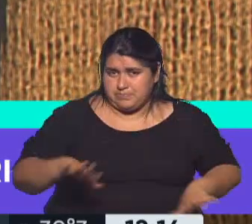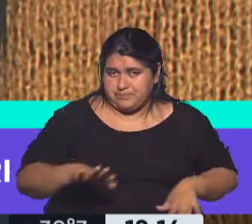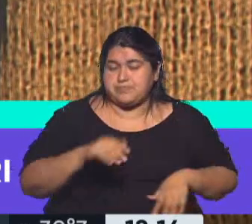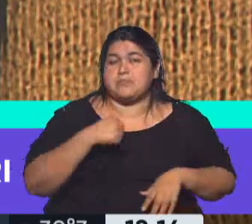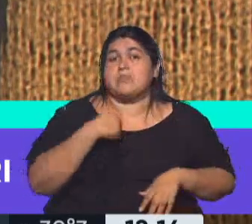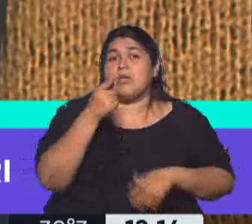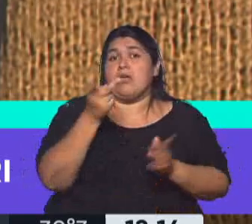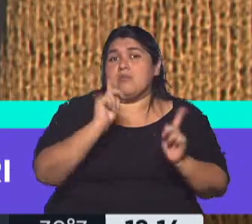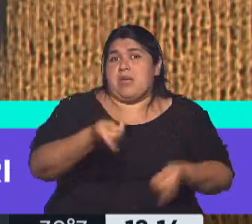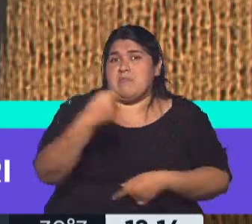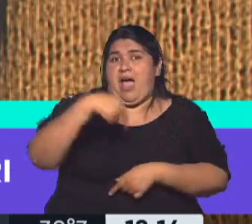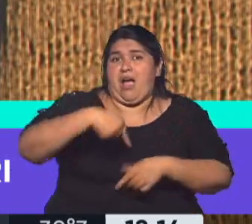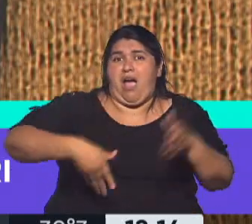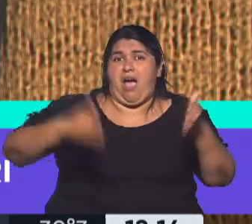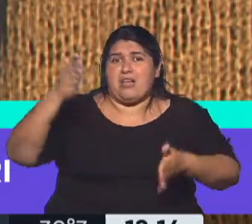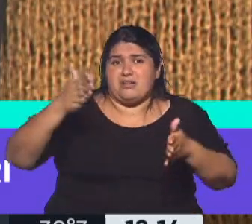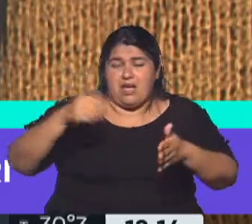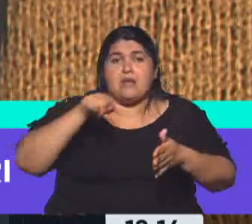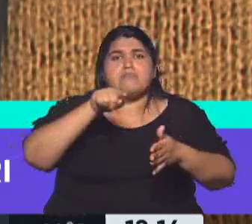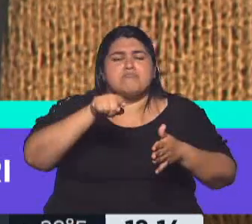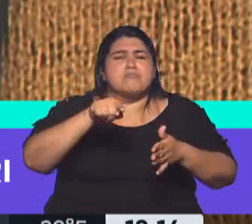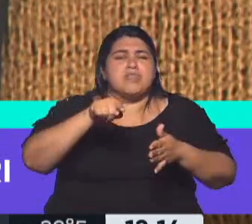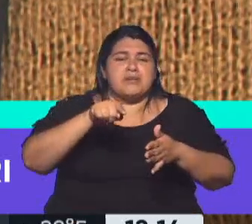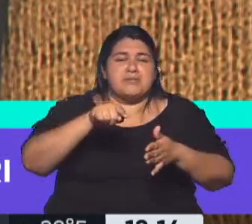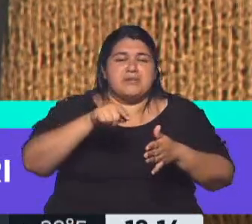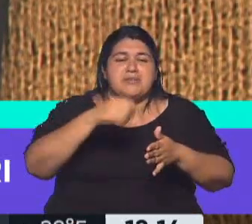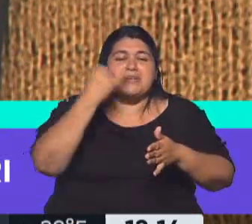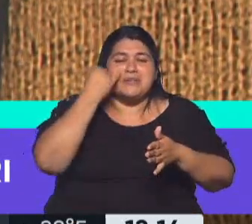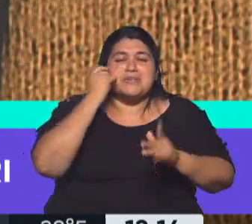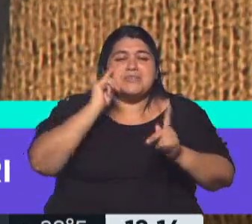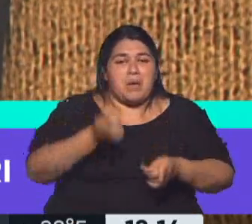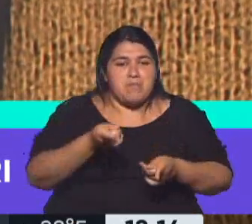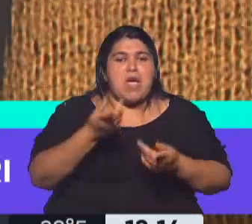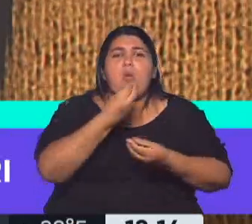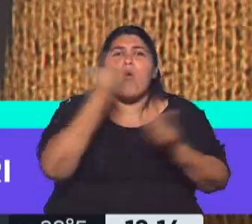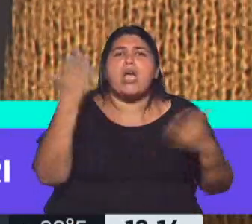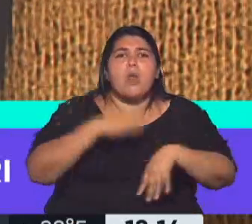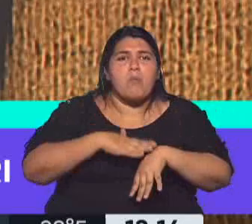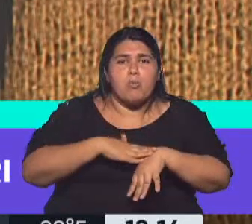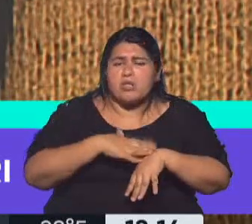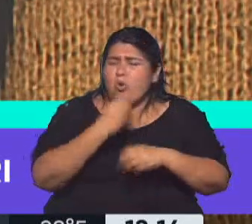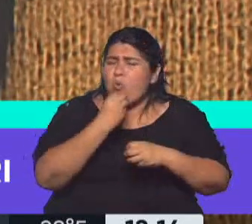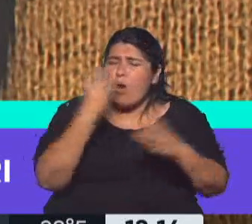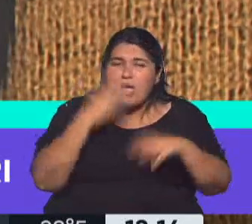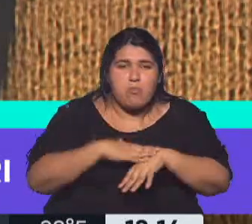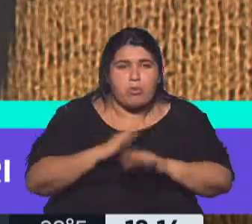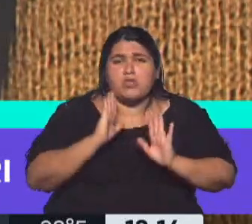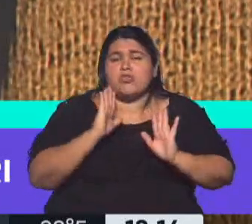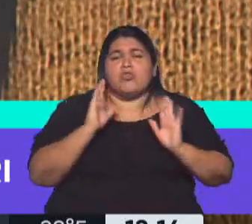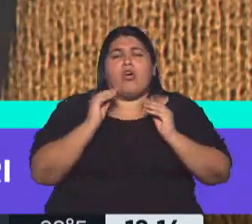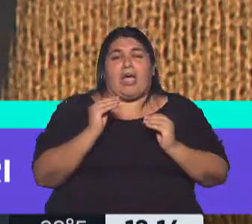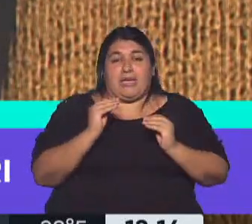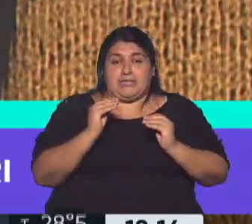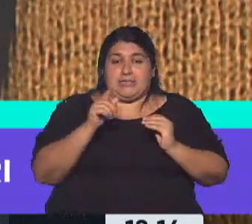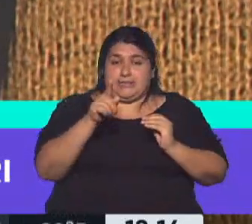podemos decir ahora, es una evaluación ex post que viene a revisar qué fue lo ocurrido. De cualquier manera, hay muchas de